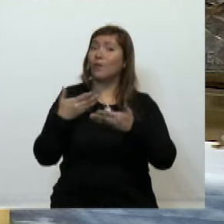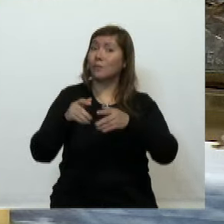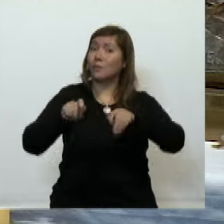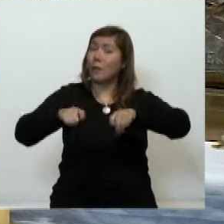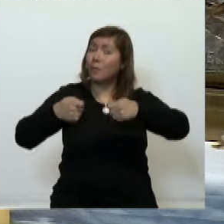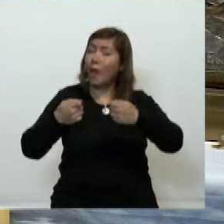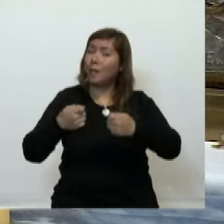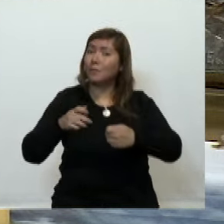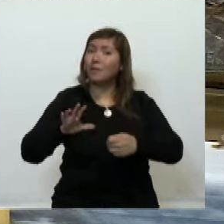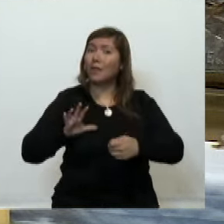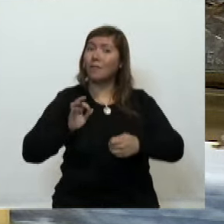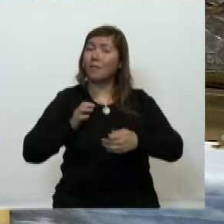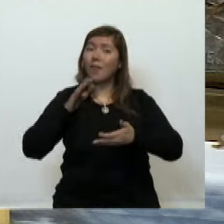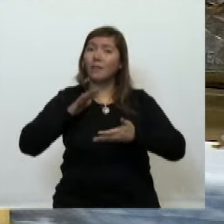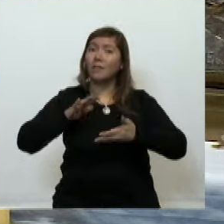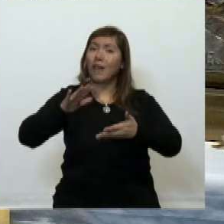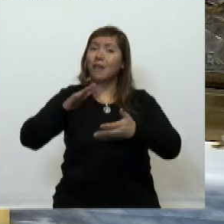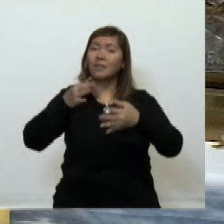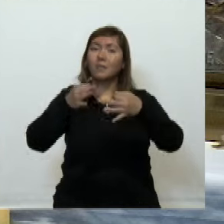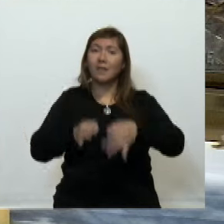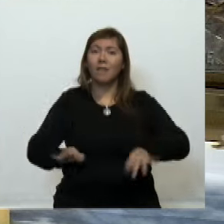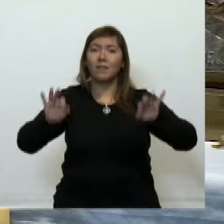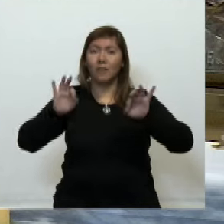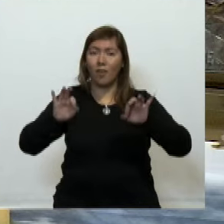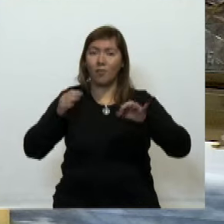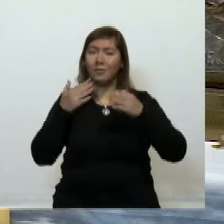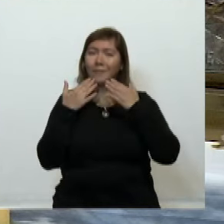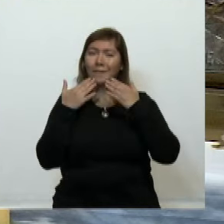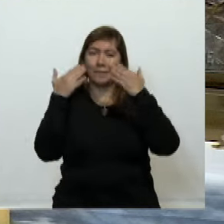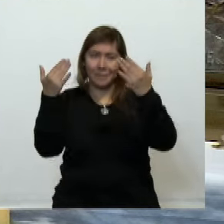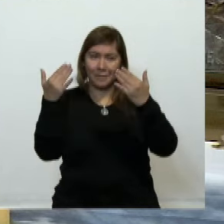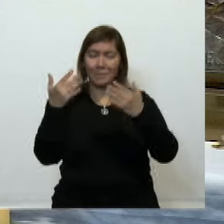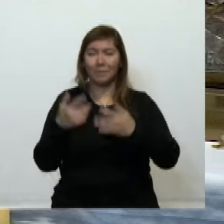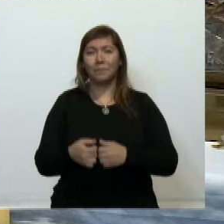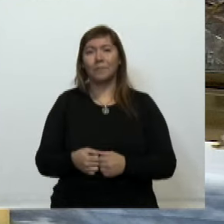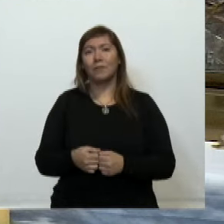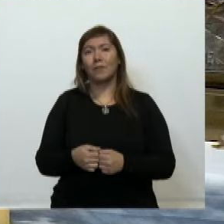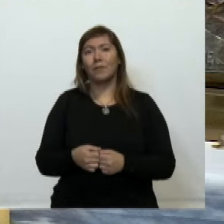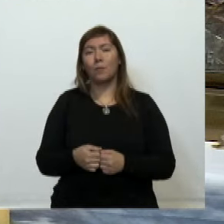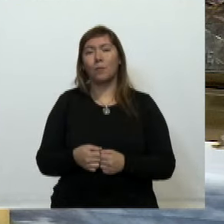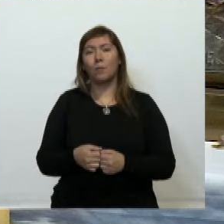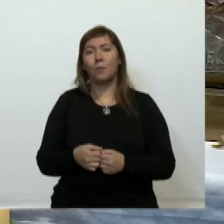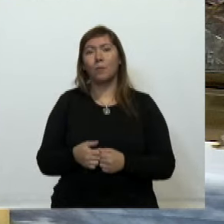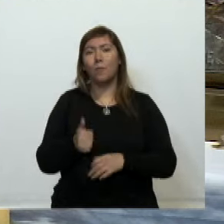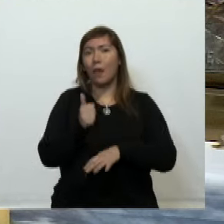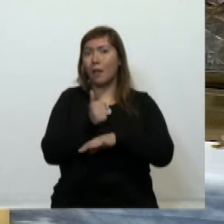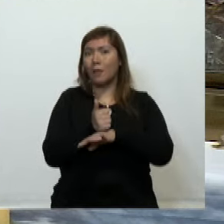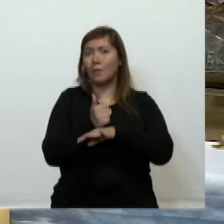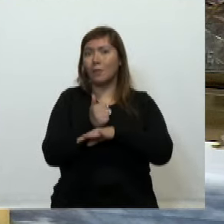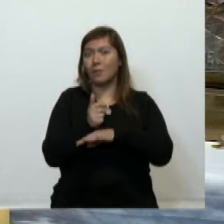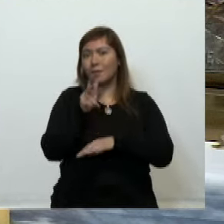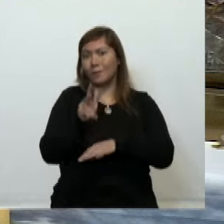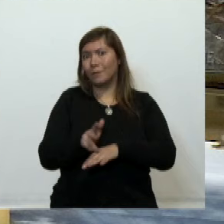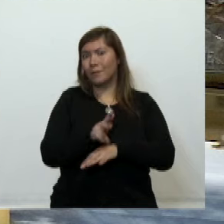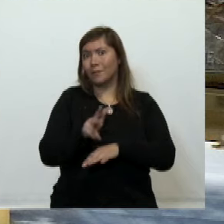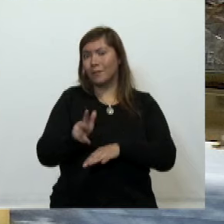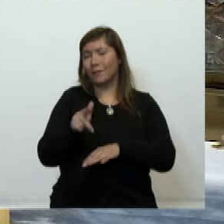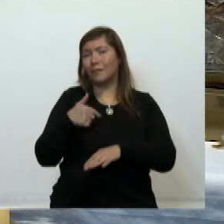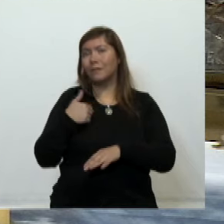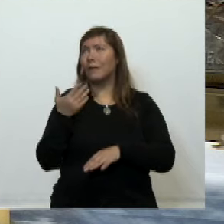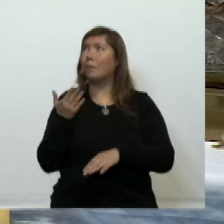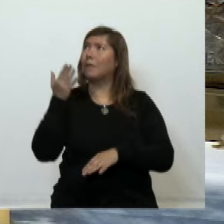de salvación y te damos gracias porque nos haces dignos de servirte en tu presencia. Te pedimos humildemente que el